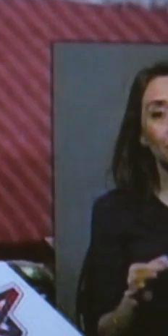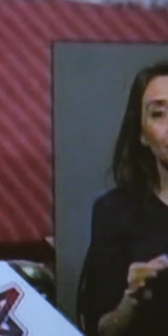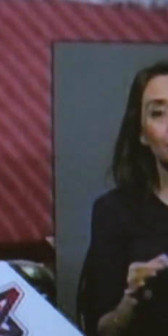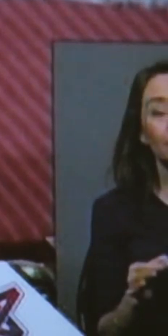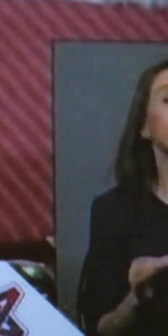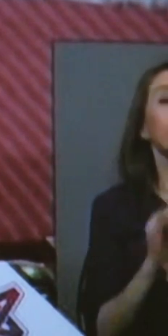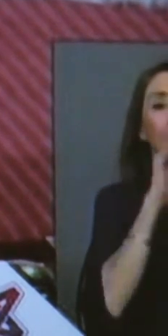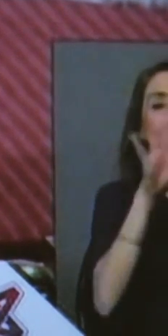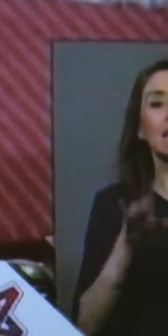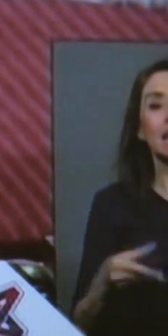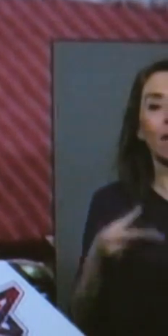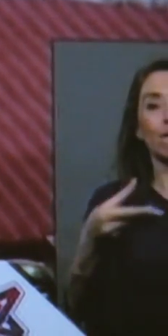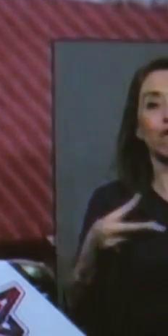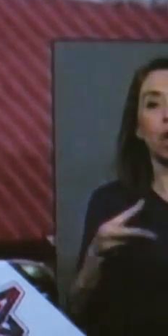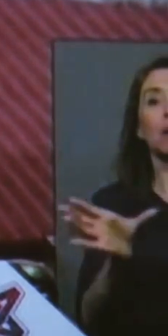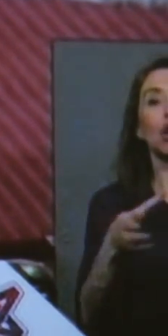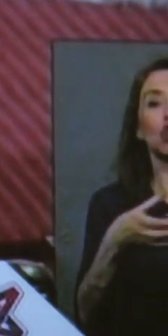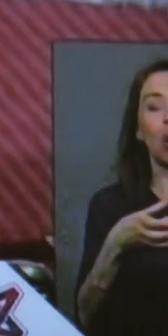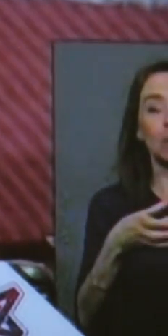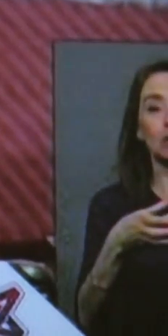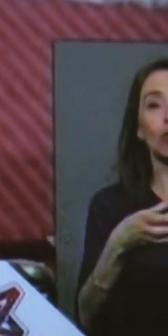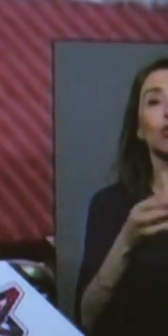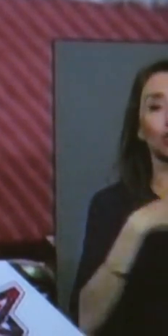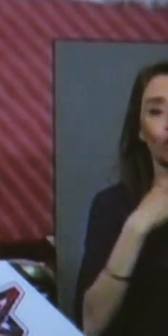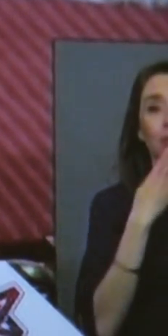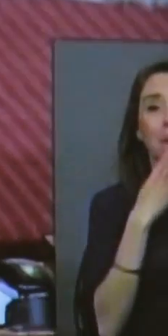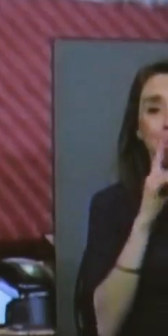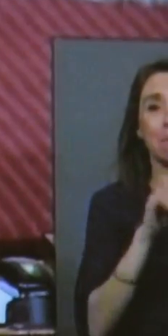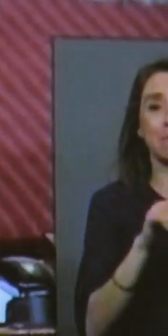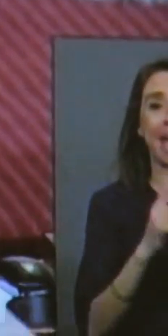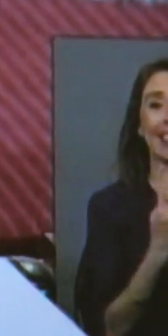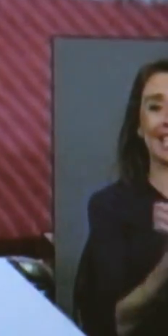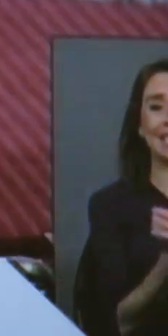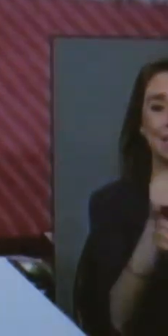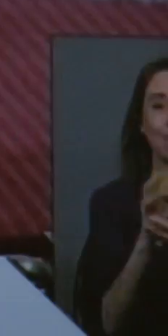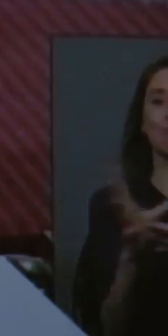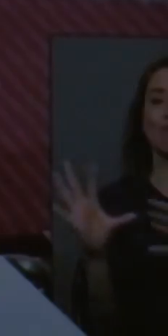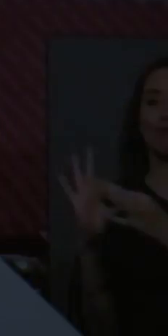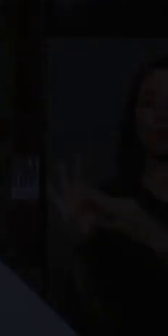por el informe de la comisión a la cual también fui partícipe. Muchas gracias, he dicho.